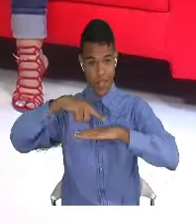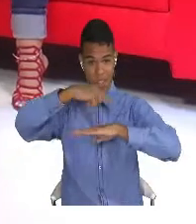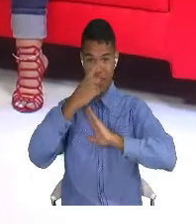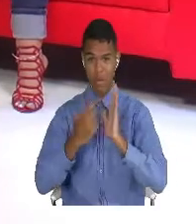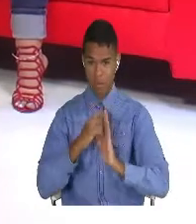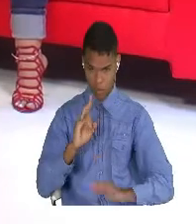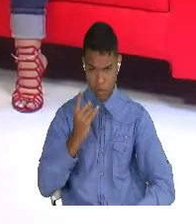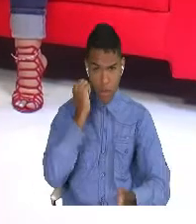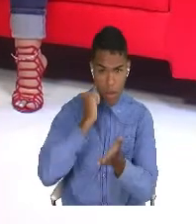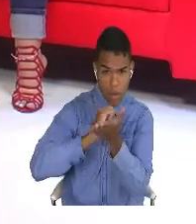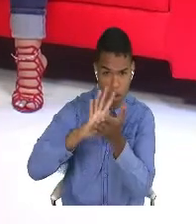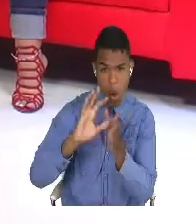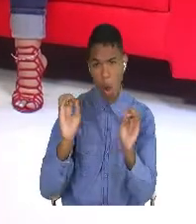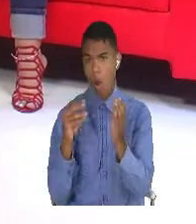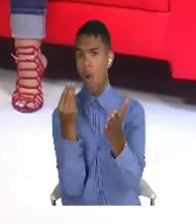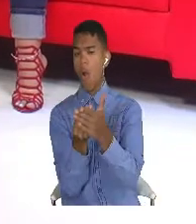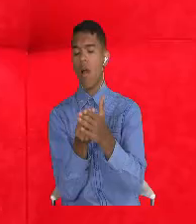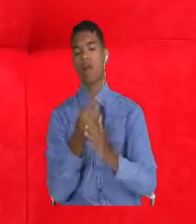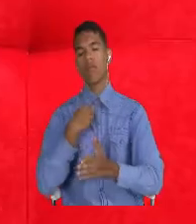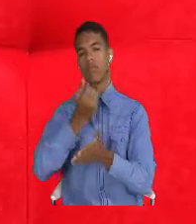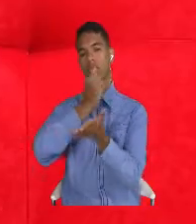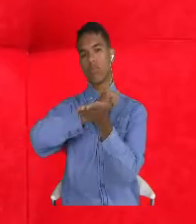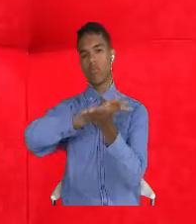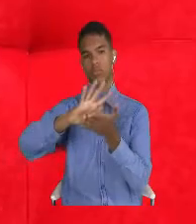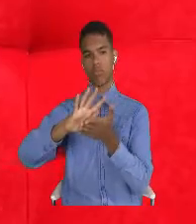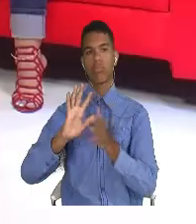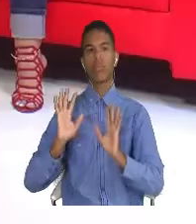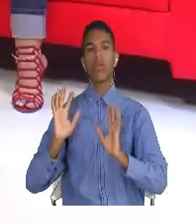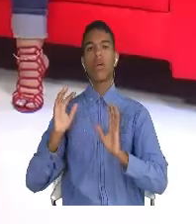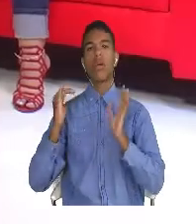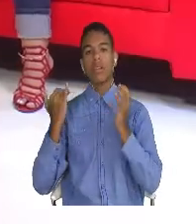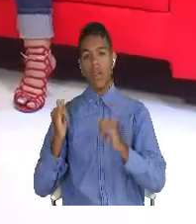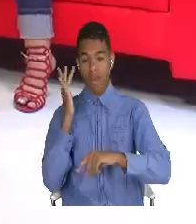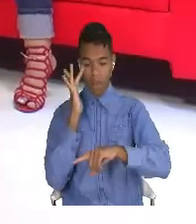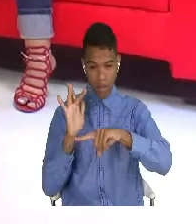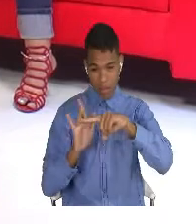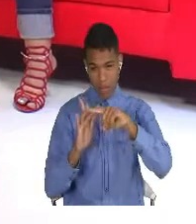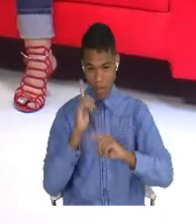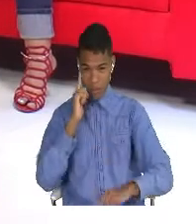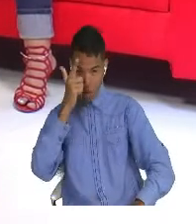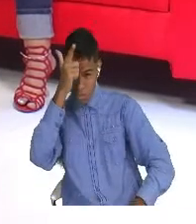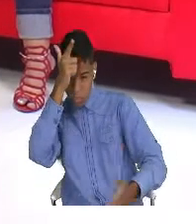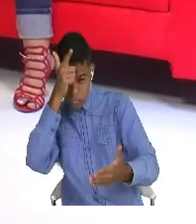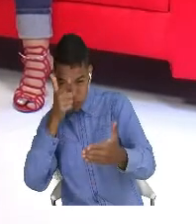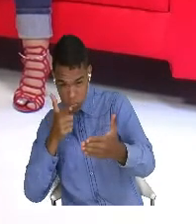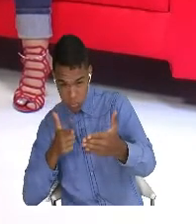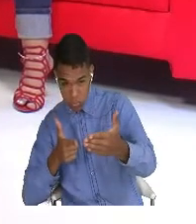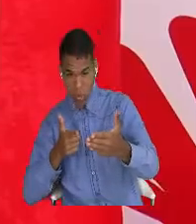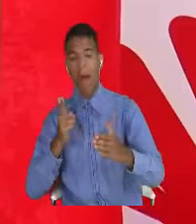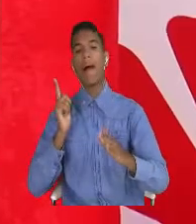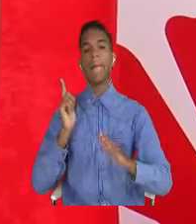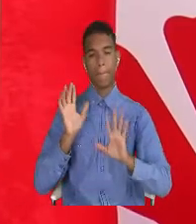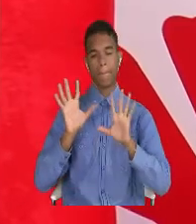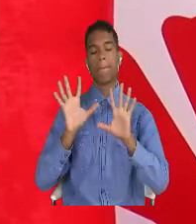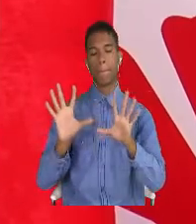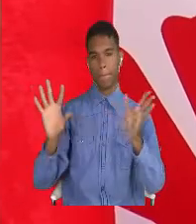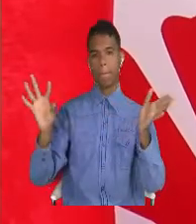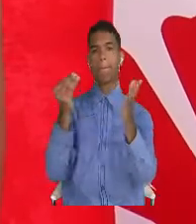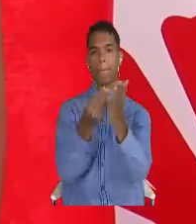gratuita. Para valoración de lipólisis láser sí tiene un costo. Buenísimo. Entonces ya sabe, cualquier persona que quiera mejorar algún aspecto de su